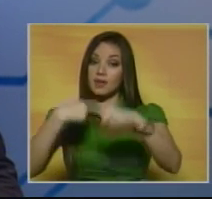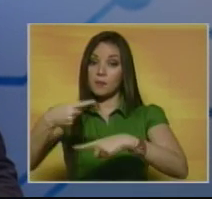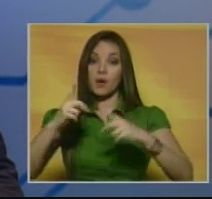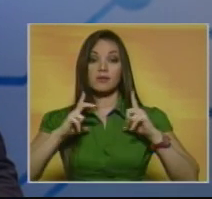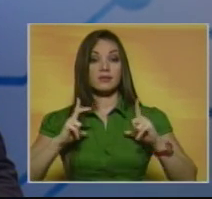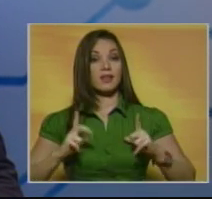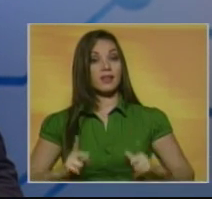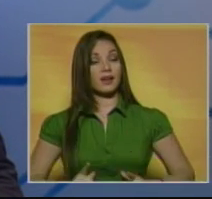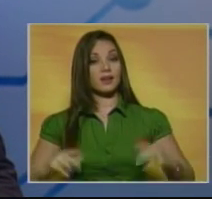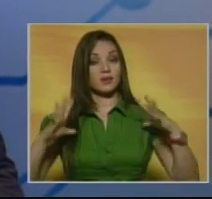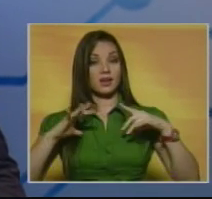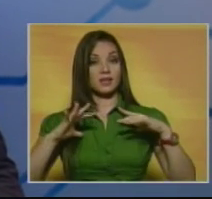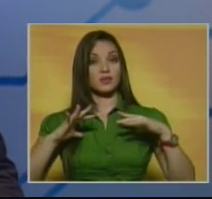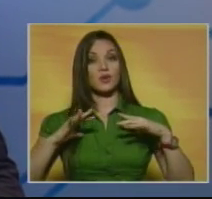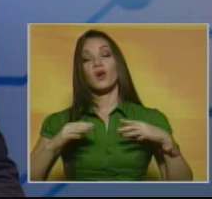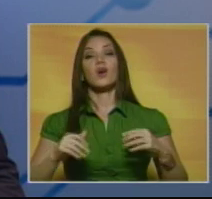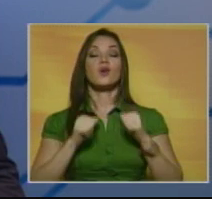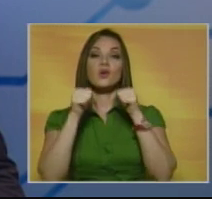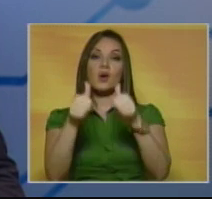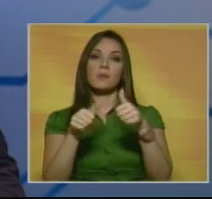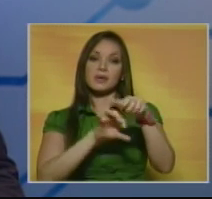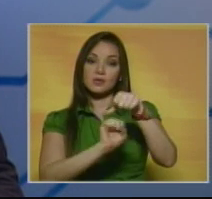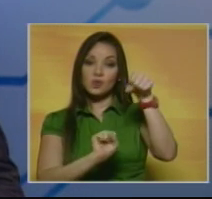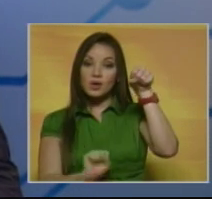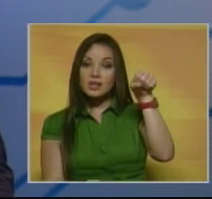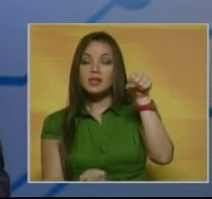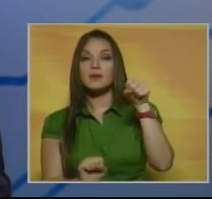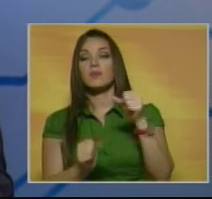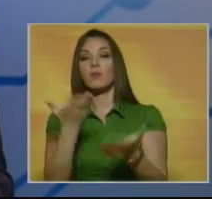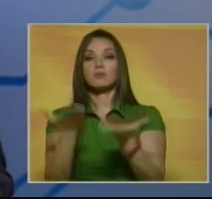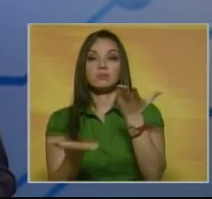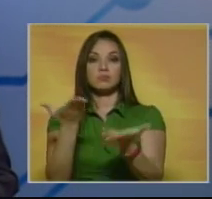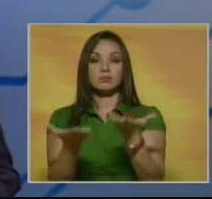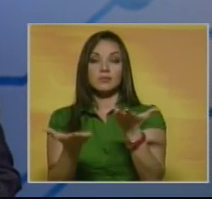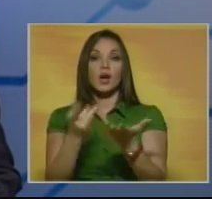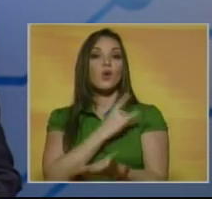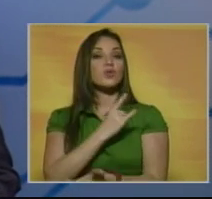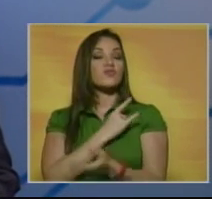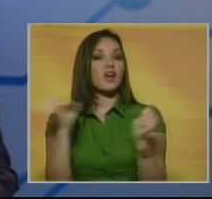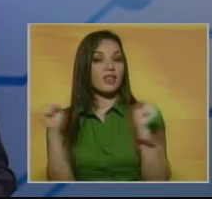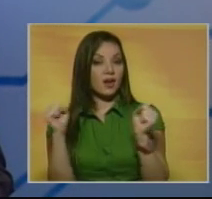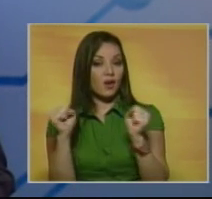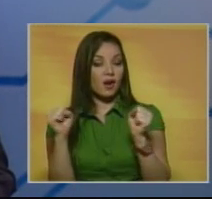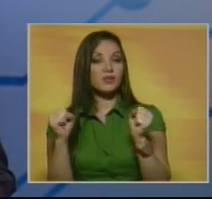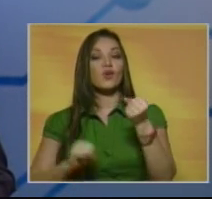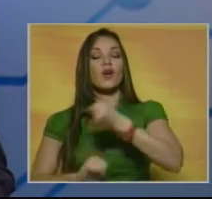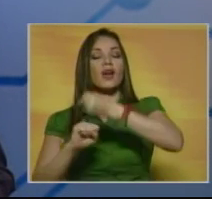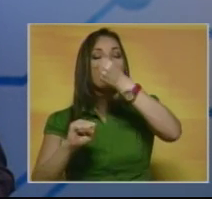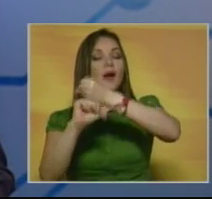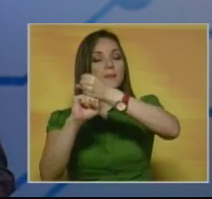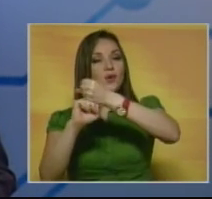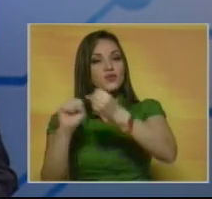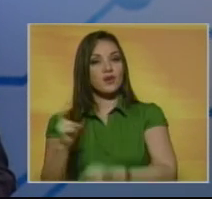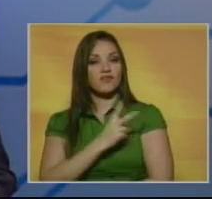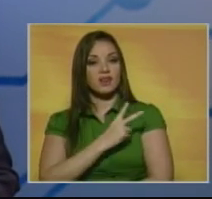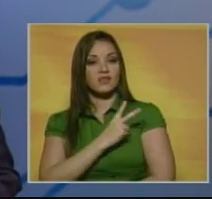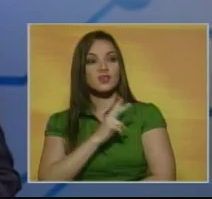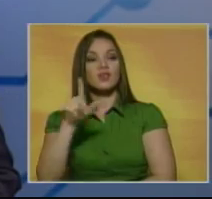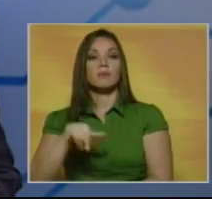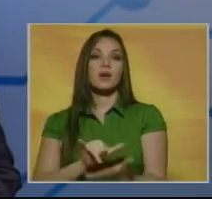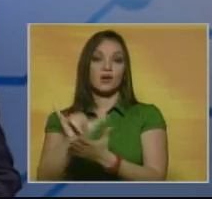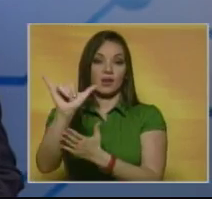diplomado Balance y Equilibrio Informativo, dictado por la Universidad de los Andes con el auspicio de Venevisión y la aerolínea